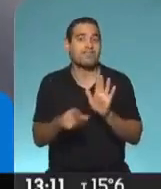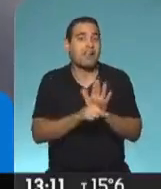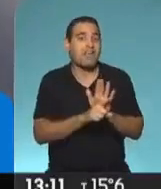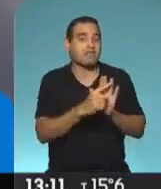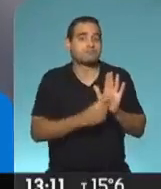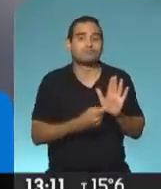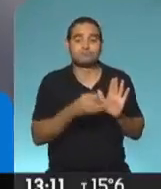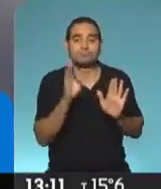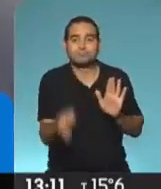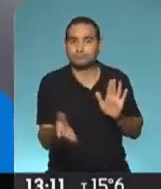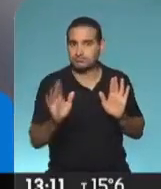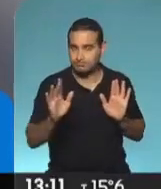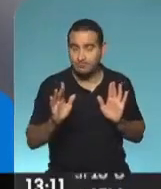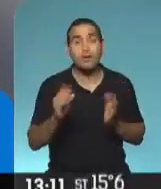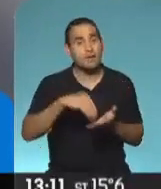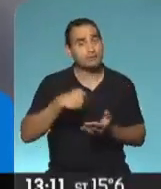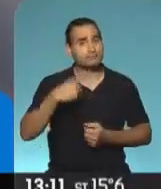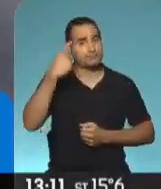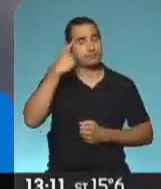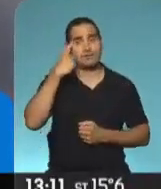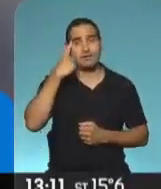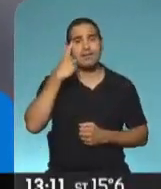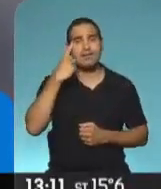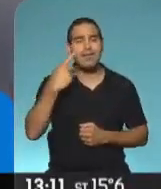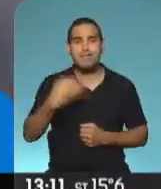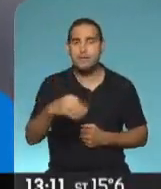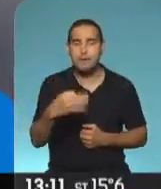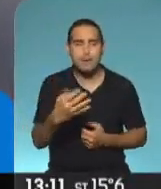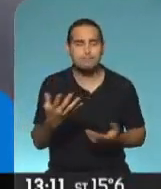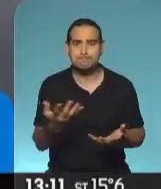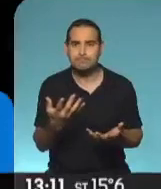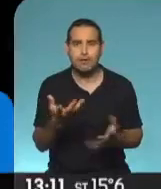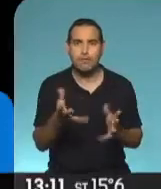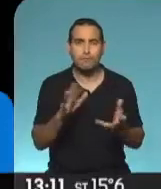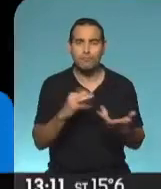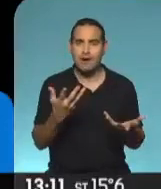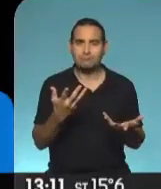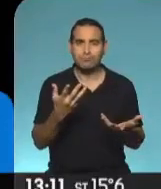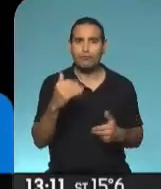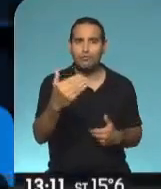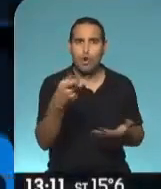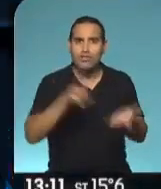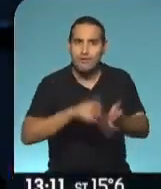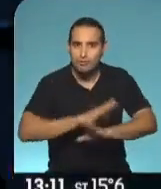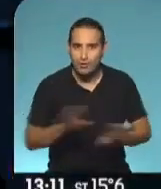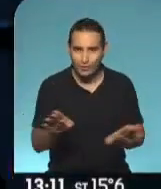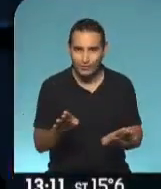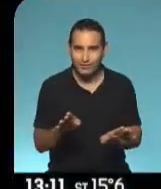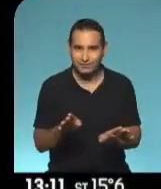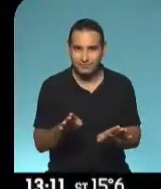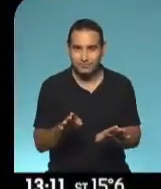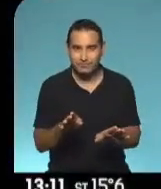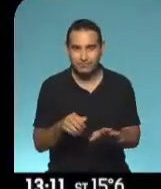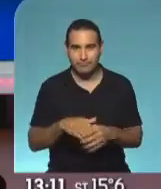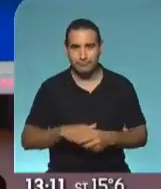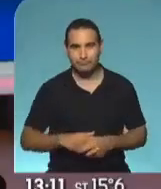por derecho. Pero además me parece que tiene que haber alguna forma de evitar que esto pase en el futuro, ¿no es